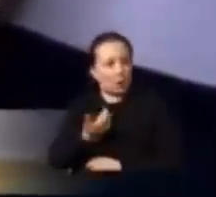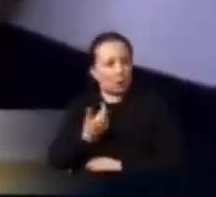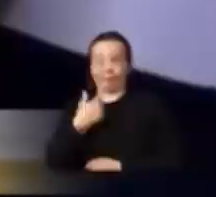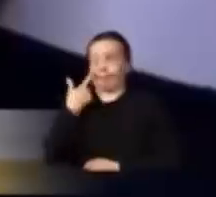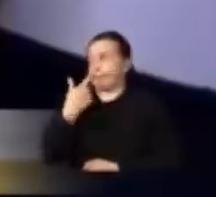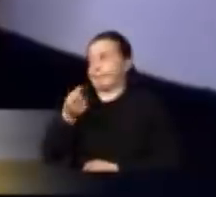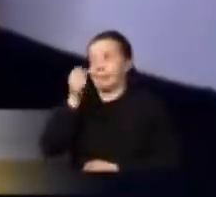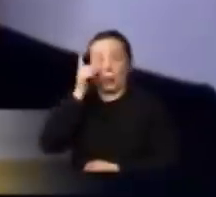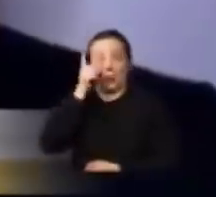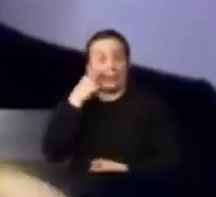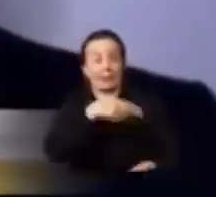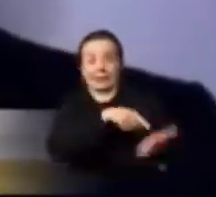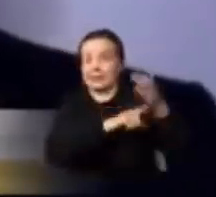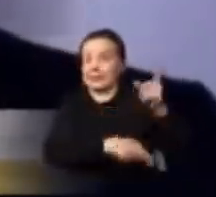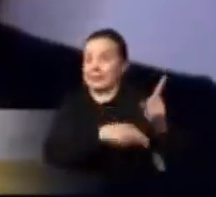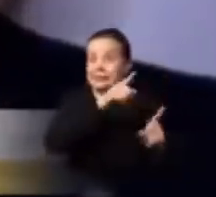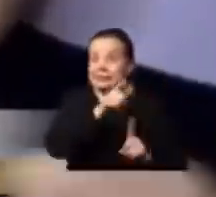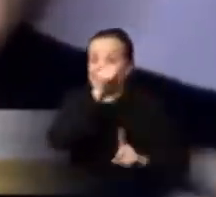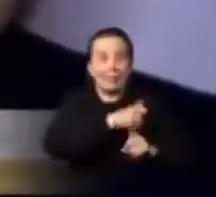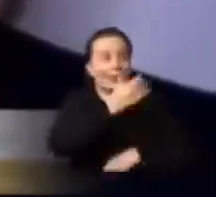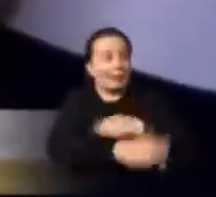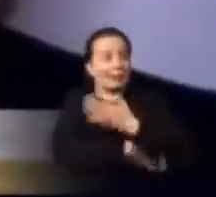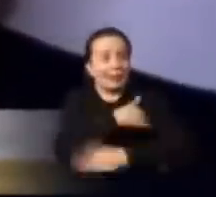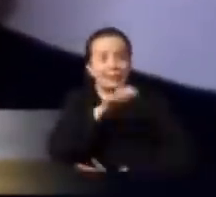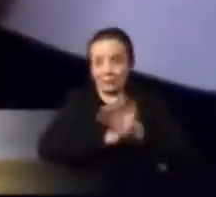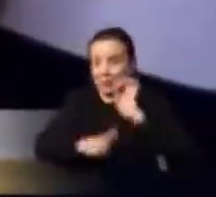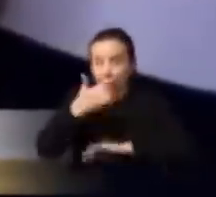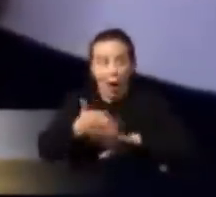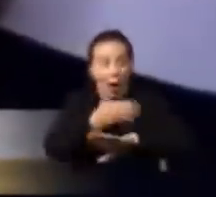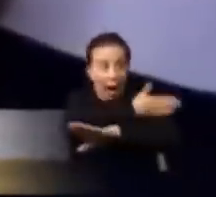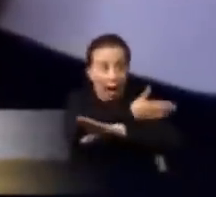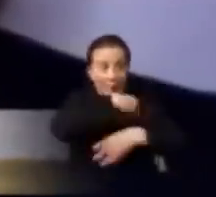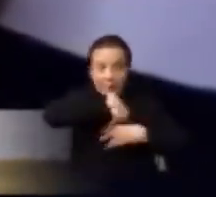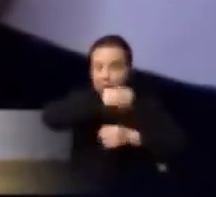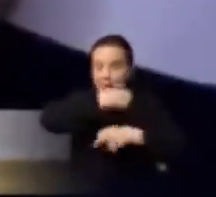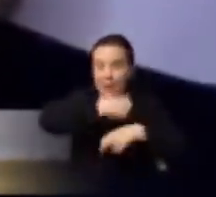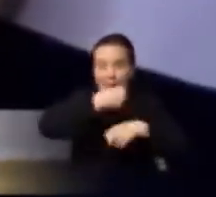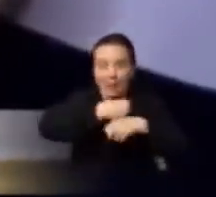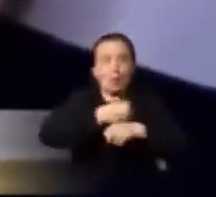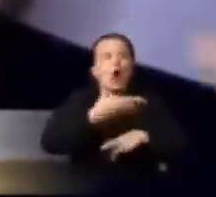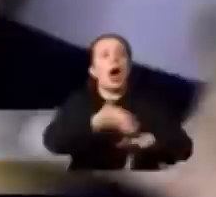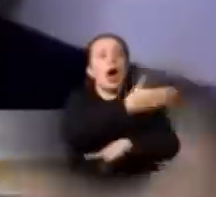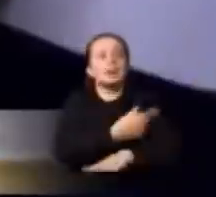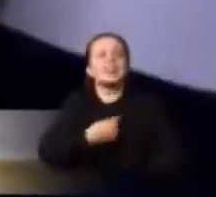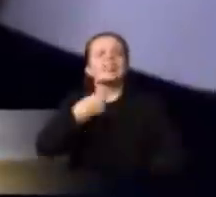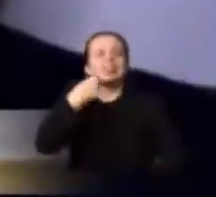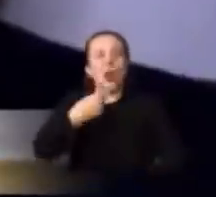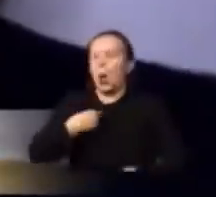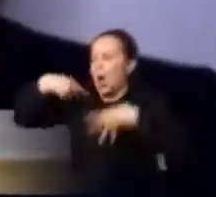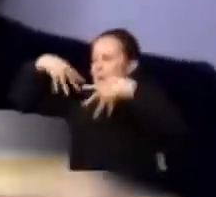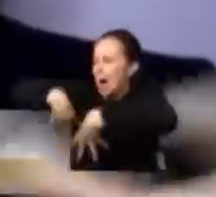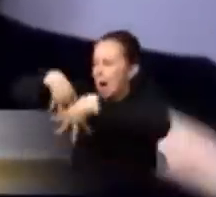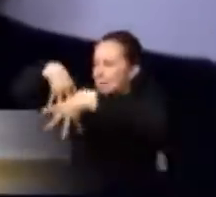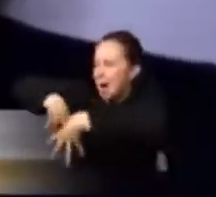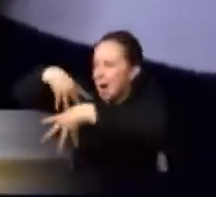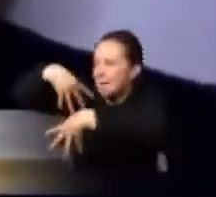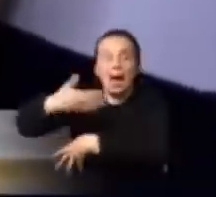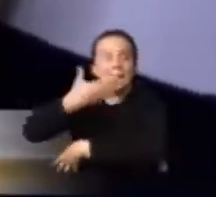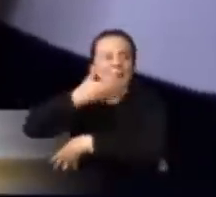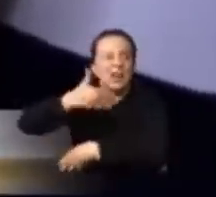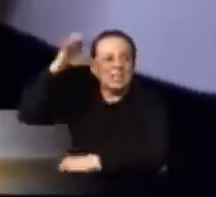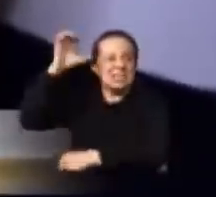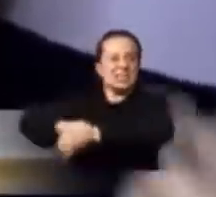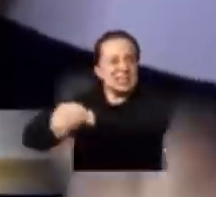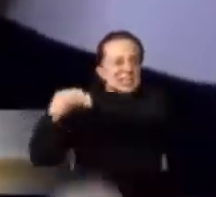sorprender de un ministro de Defensa que, como este, que antes de ser ministro propuso que la protesta se debía encarcelar como en unas especies